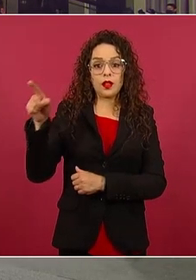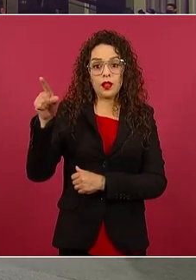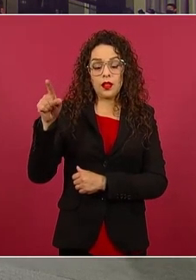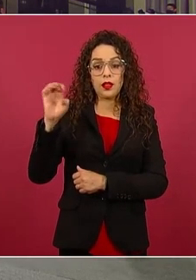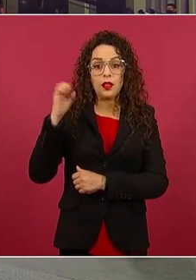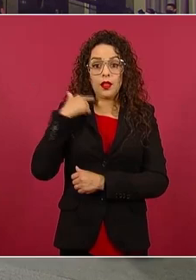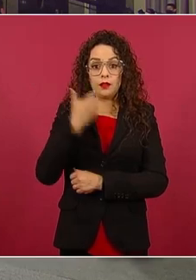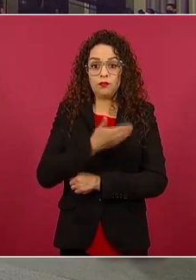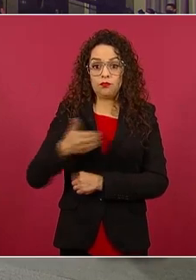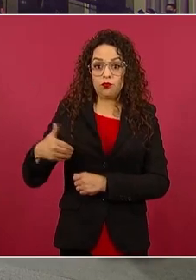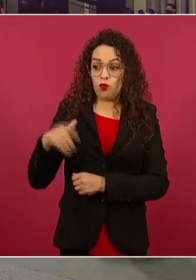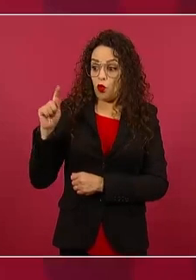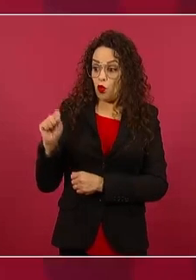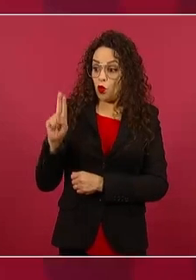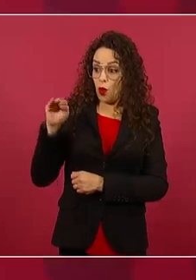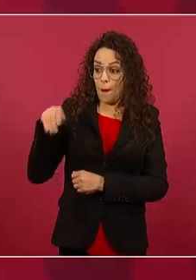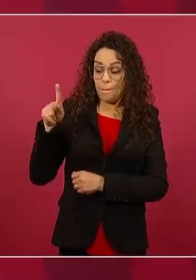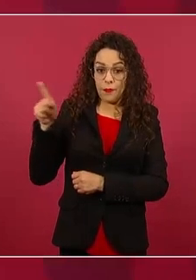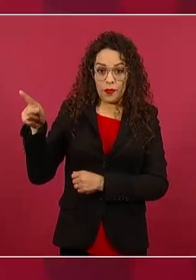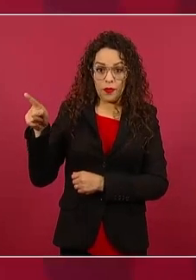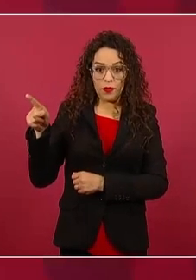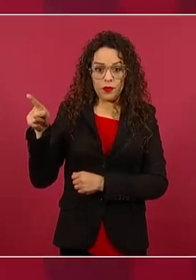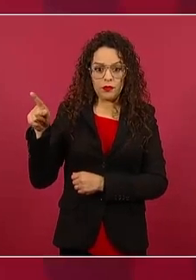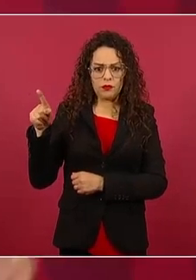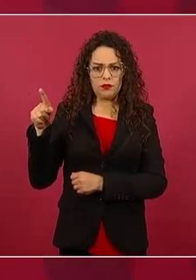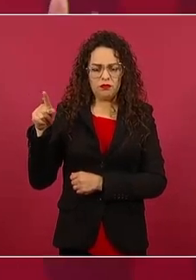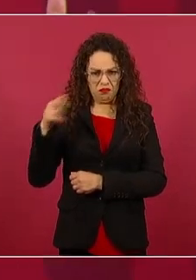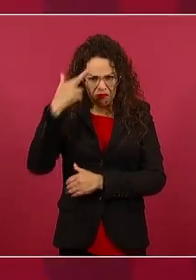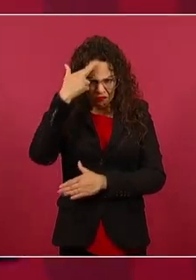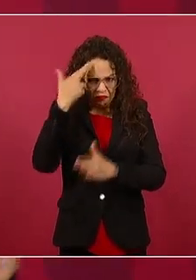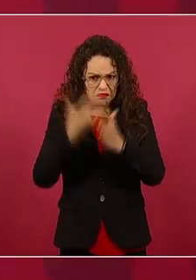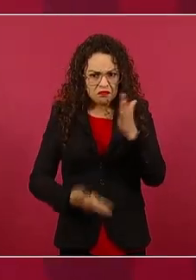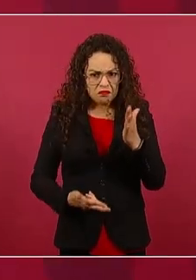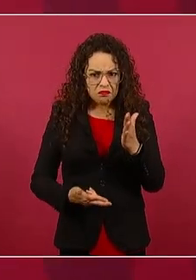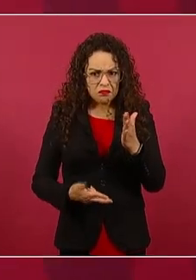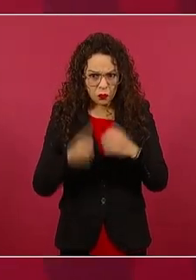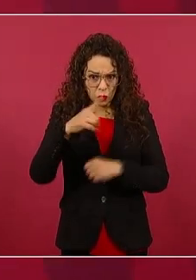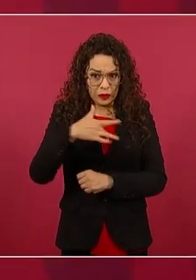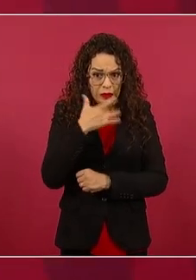excedió? No, ¿lo no considera así? No, no, él es así.